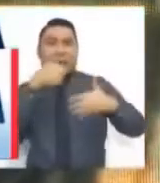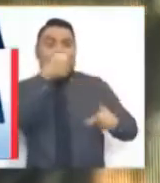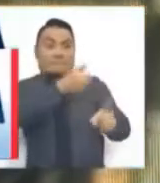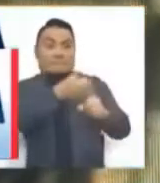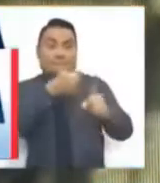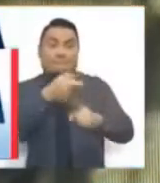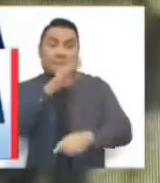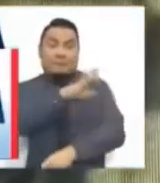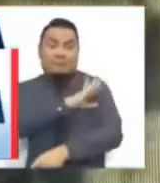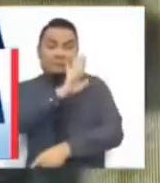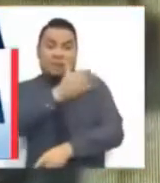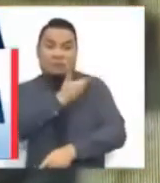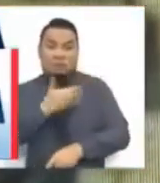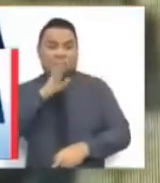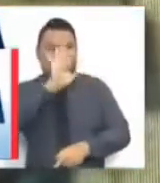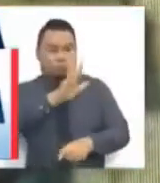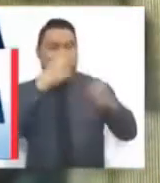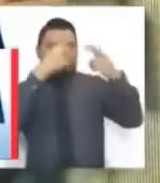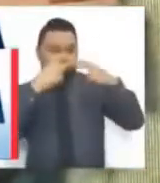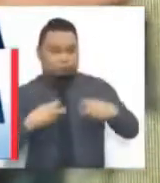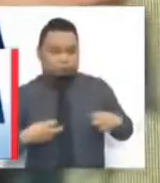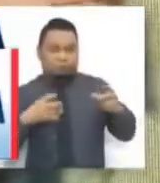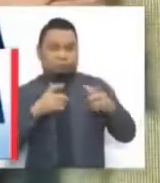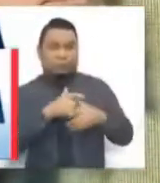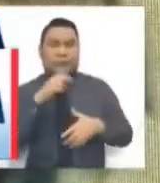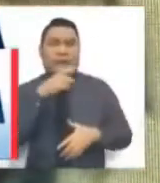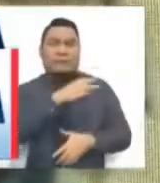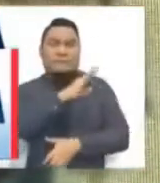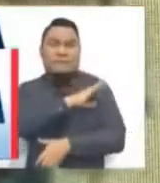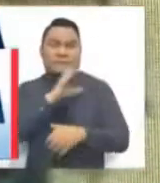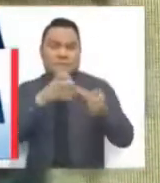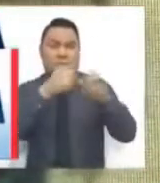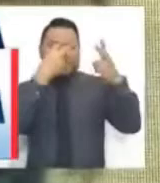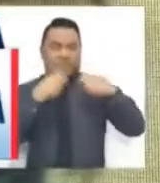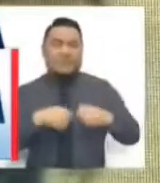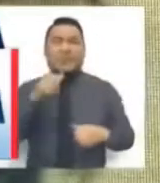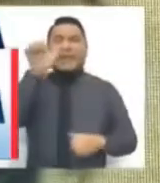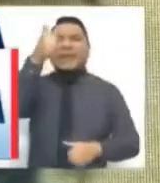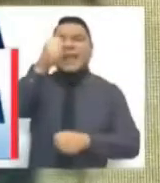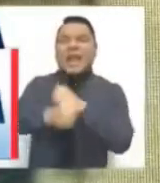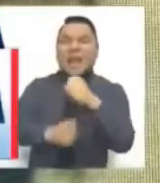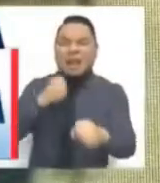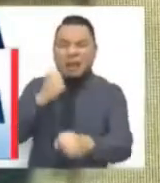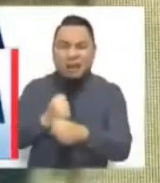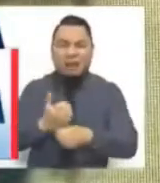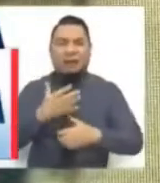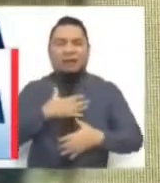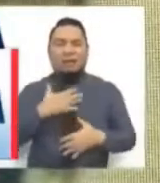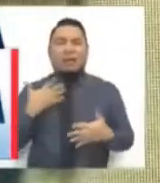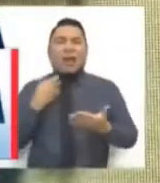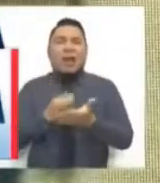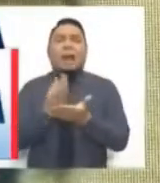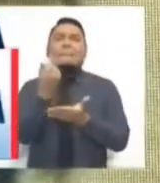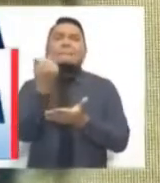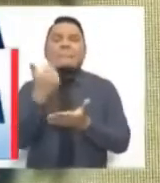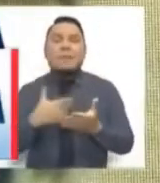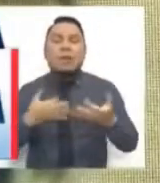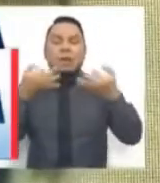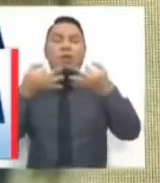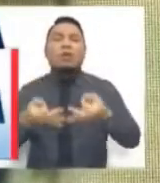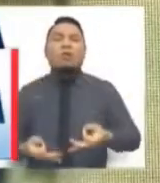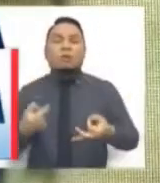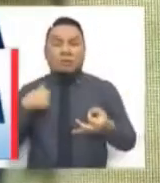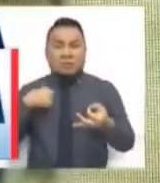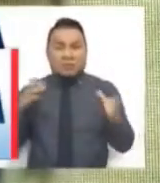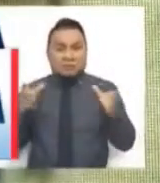Ministerio Público hicieron un análisis pericial de 10 años de nuestras finanzas y